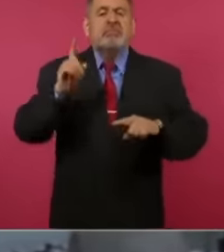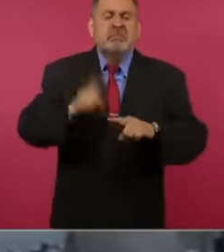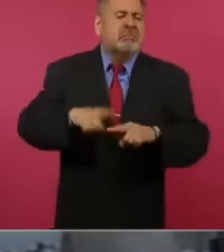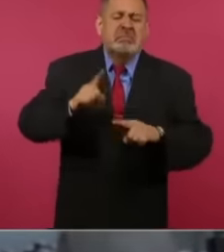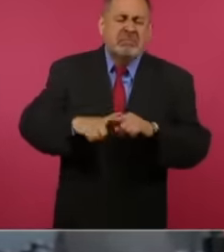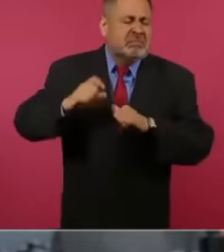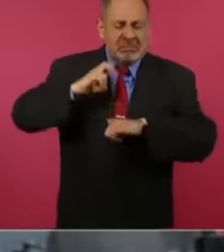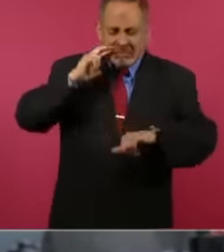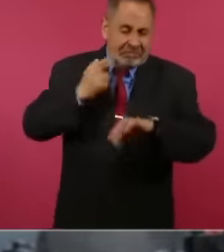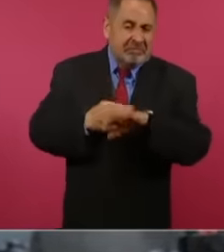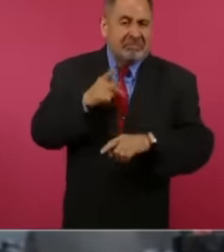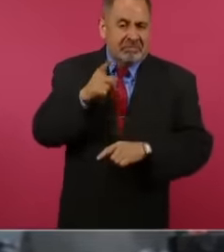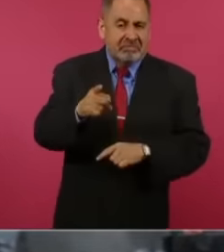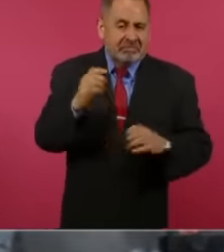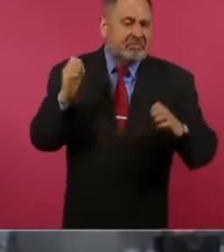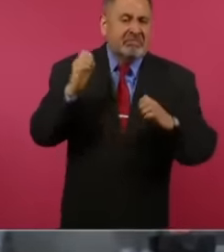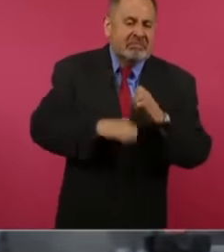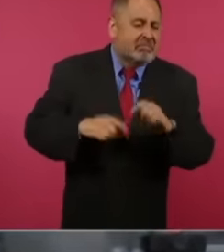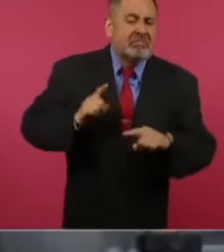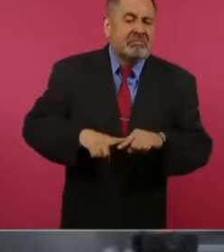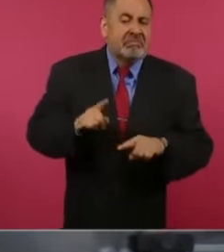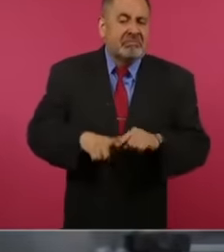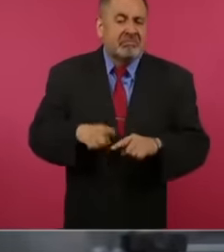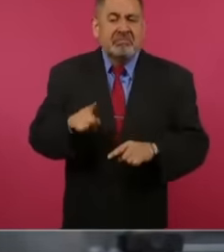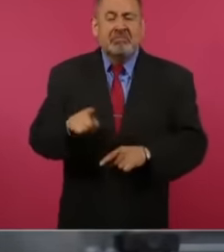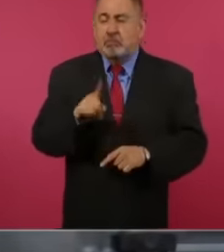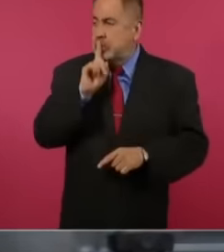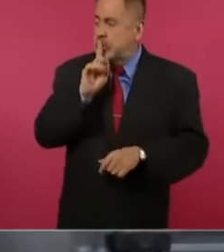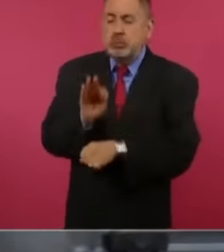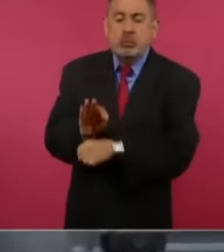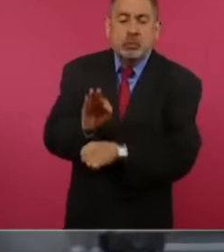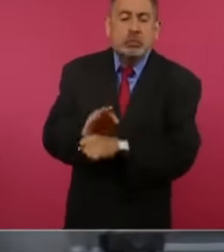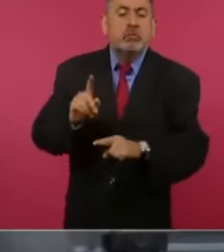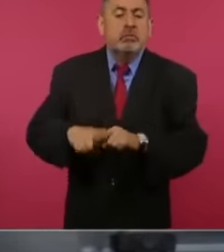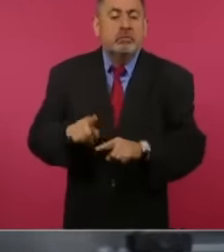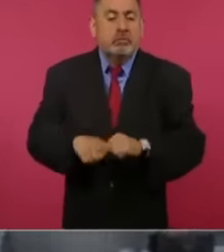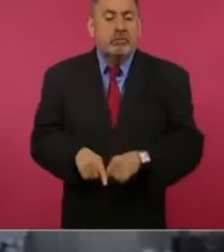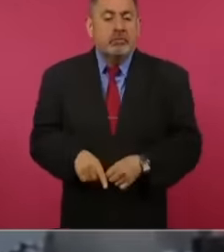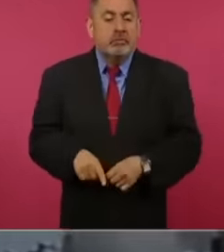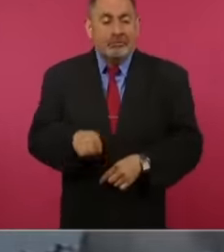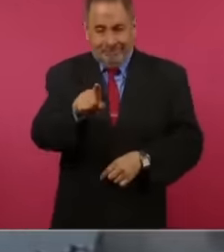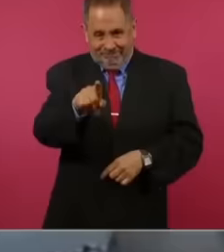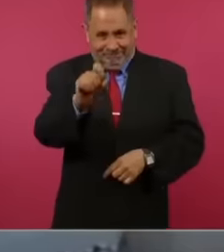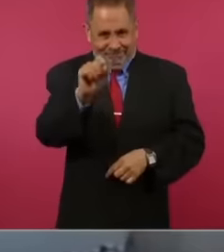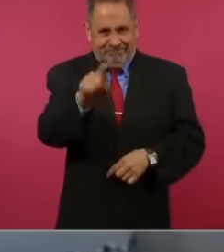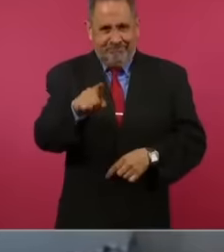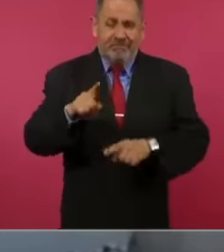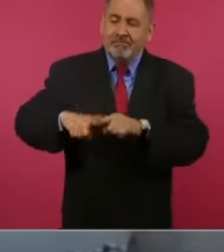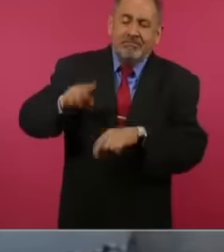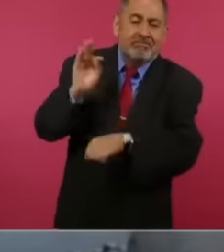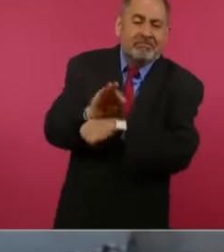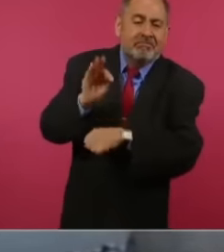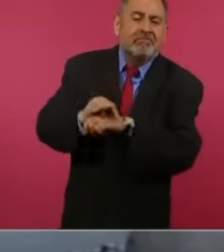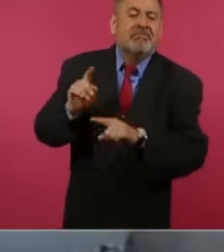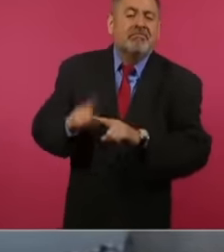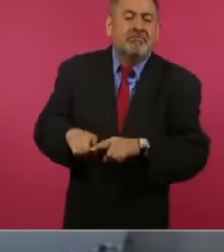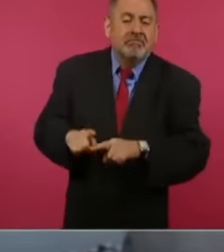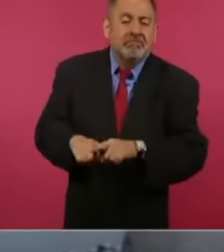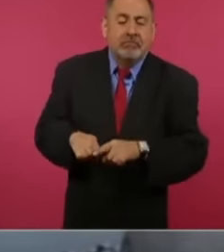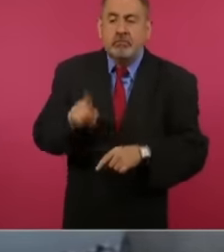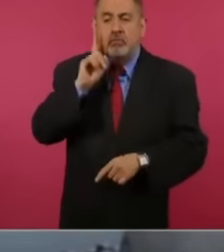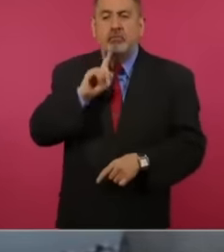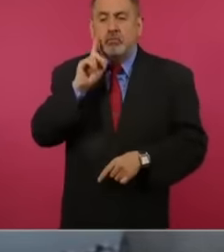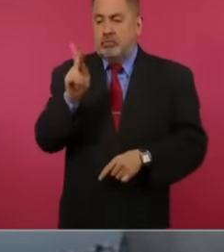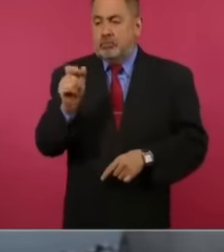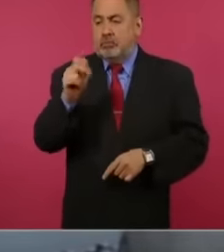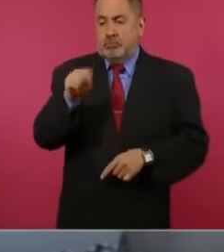ver en esta estafa legislativa? ¿Quién la solapó? Uno de los que lo solapó, la panista